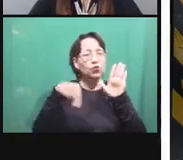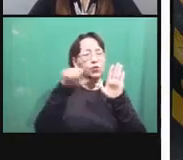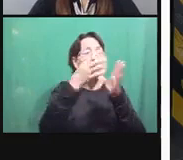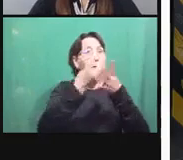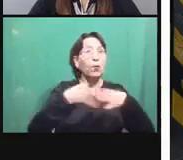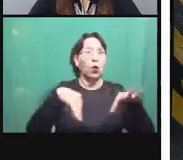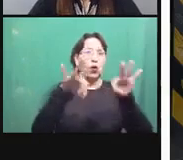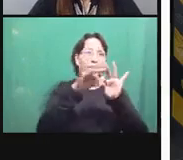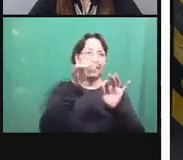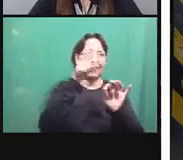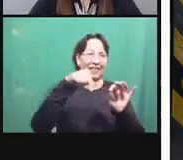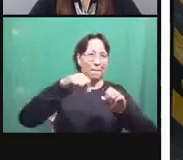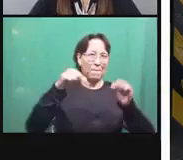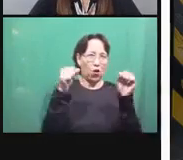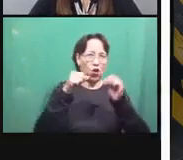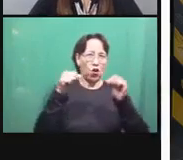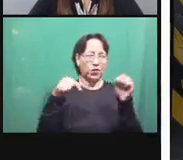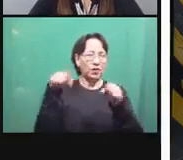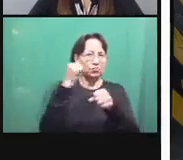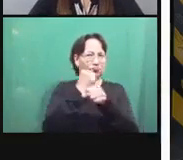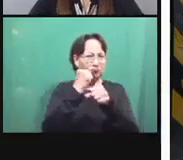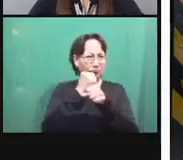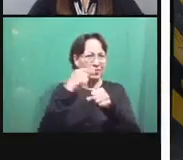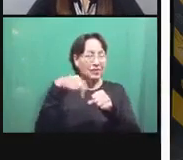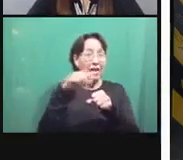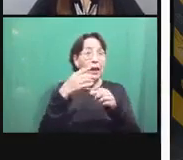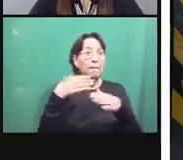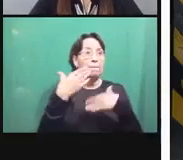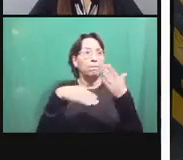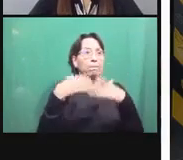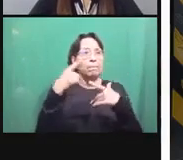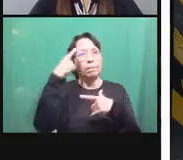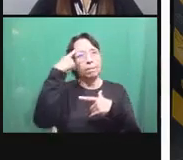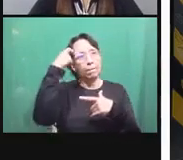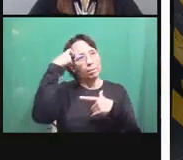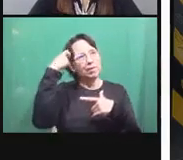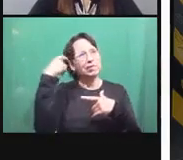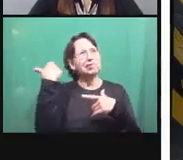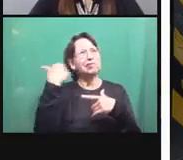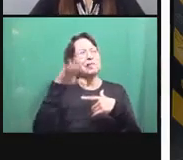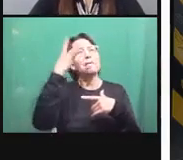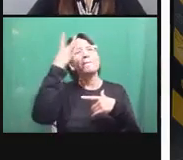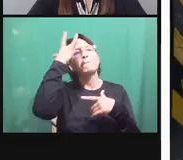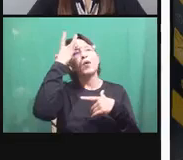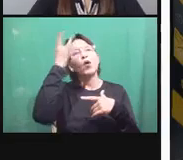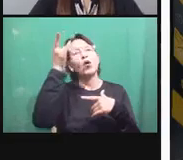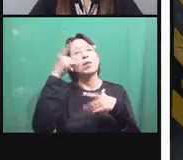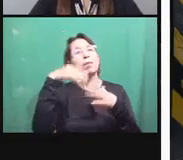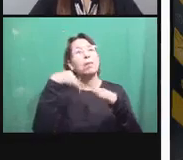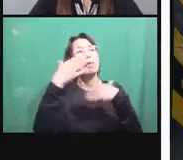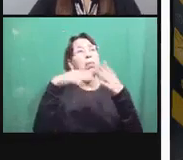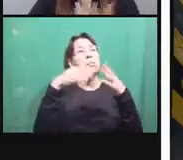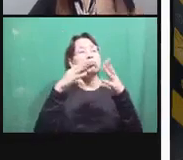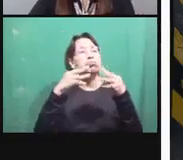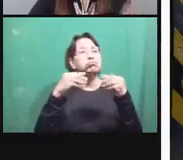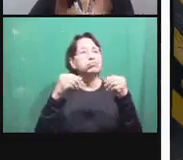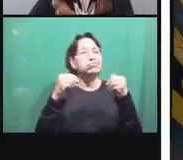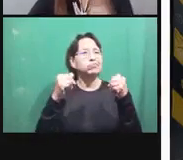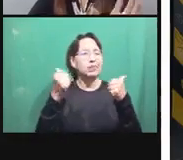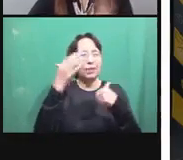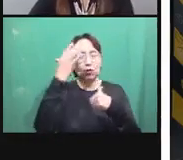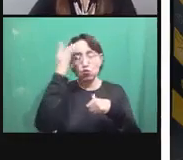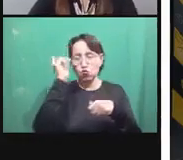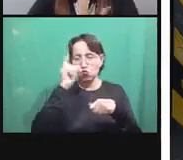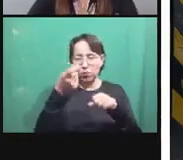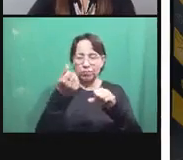Bogotá. Es un oficio que se encuentra en riesgo de desaparecer, teniendo en cuenta de las dinámicas y la pandemia